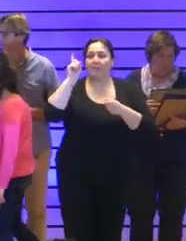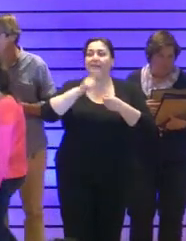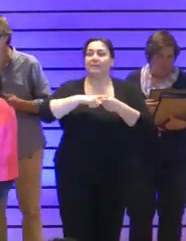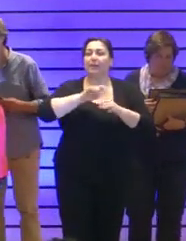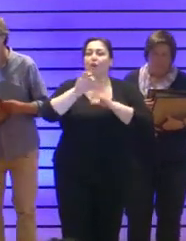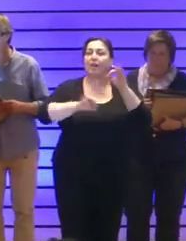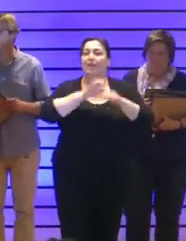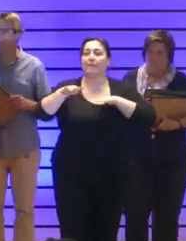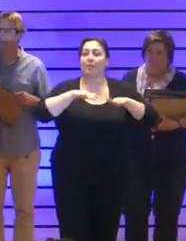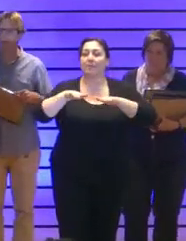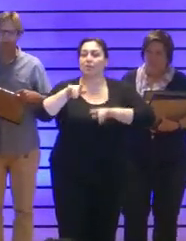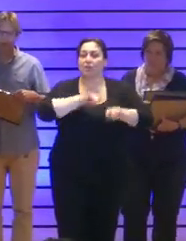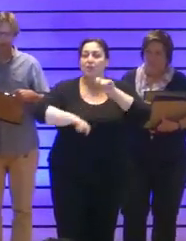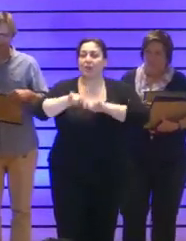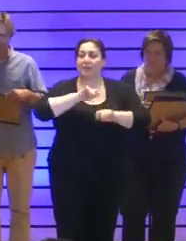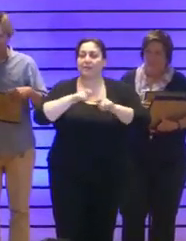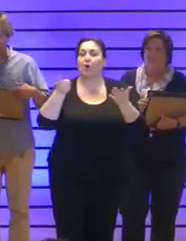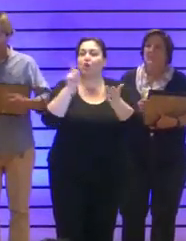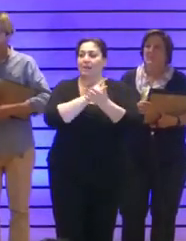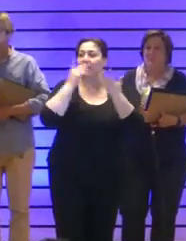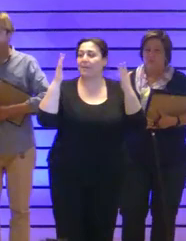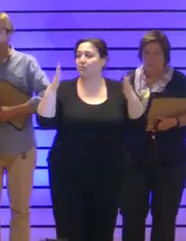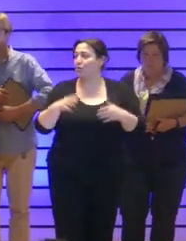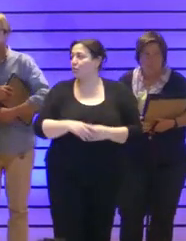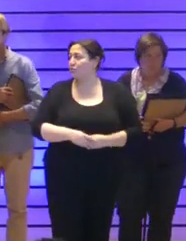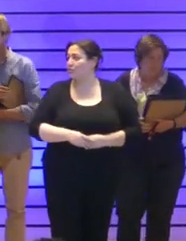del movimiento asociativo. Que vuelvan esos aplausos.